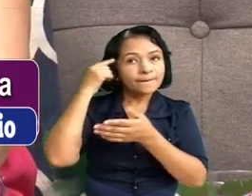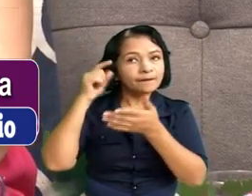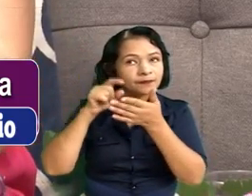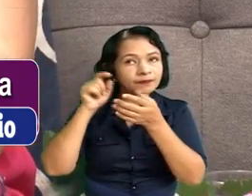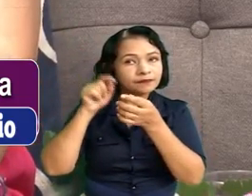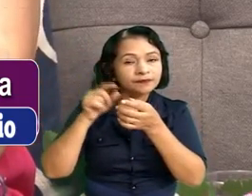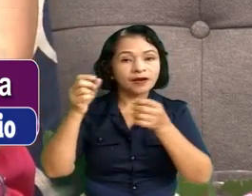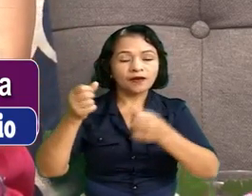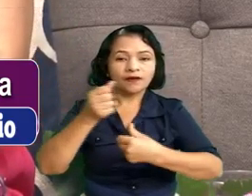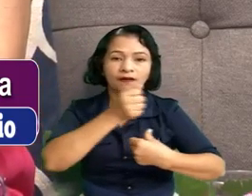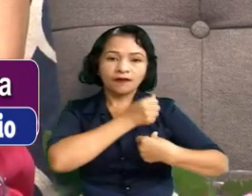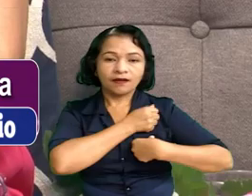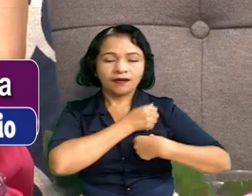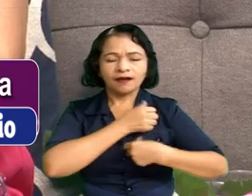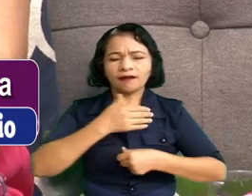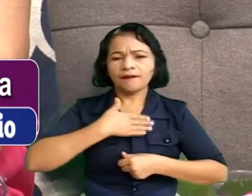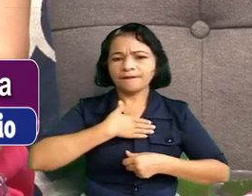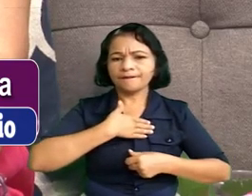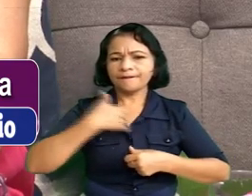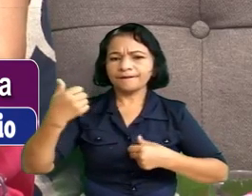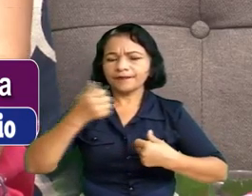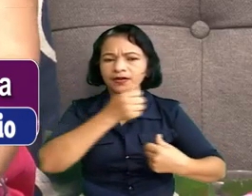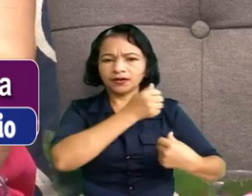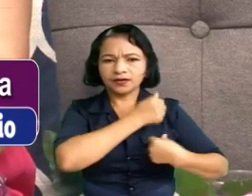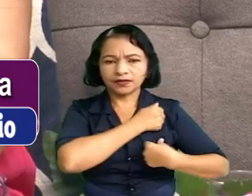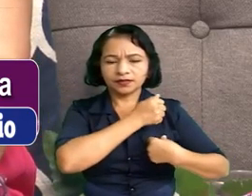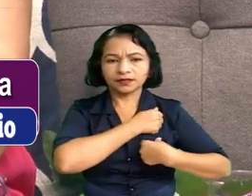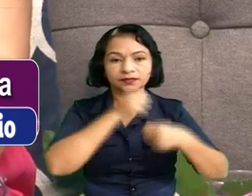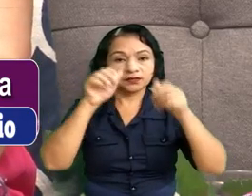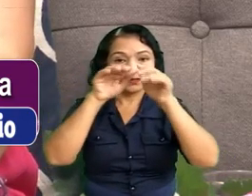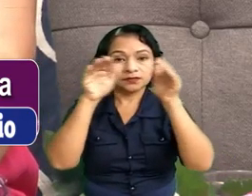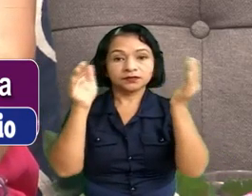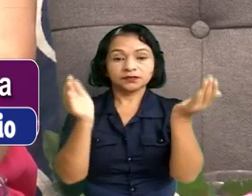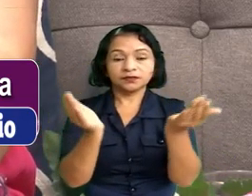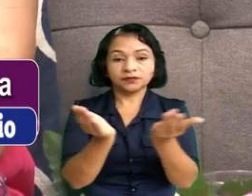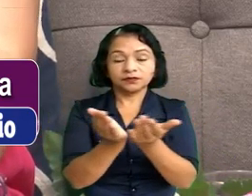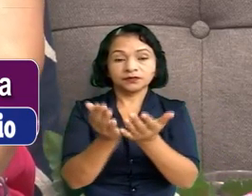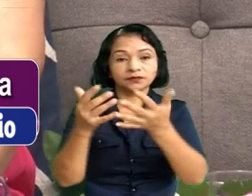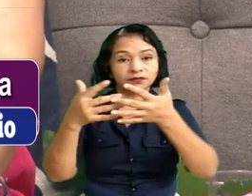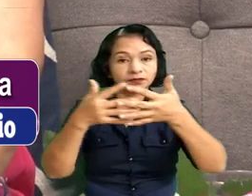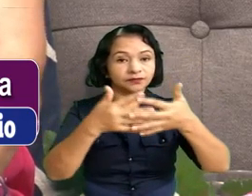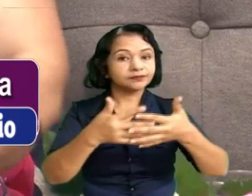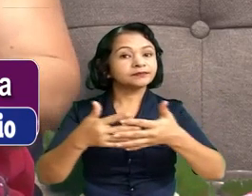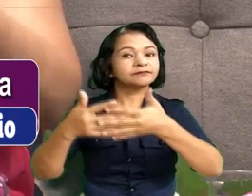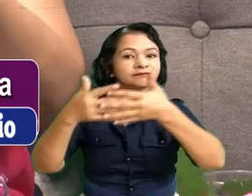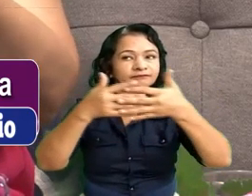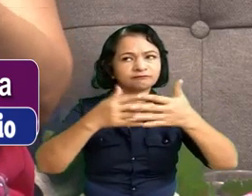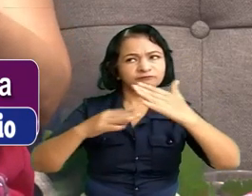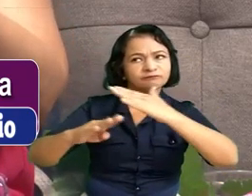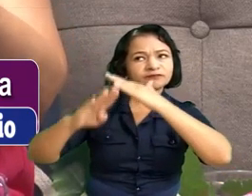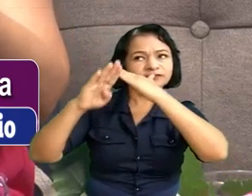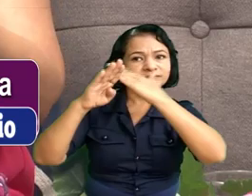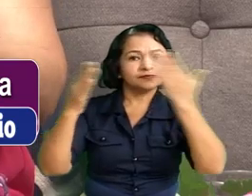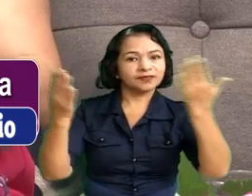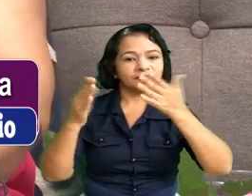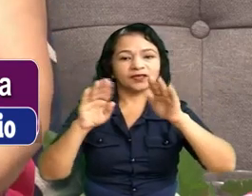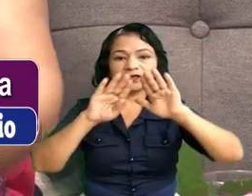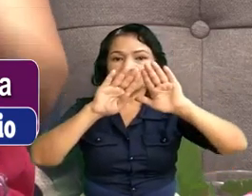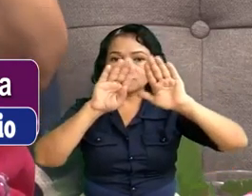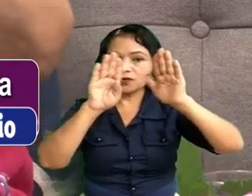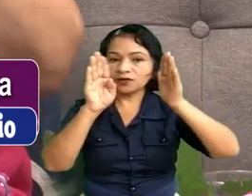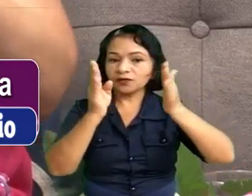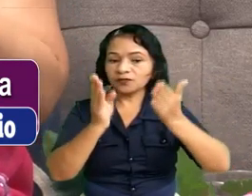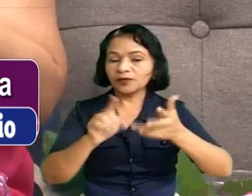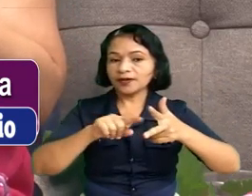ejército, el mejor ejército del mundo, como son el ejército norteamericano, ella comienza a administrar